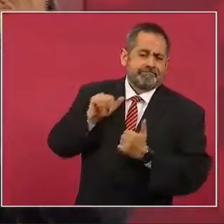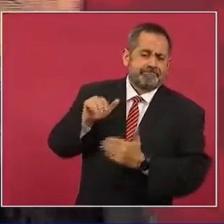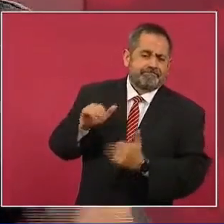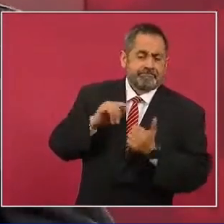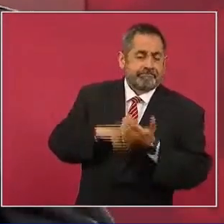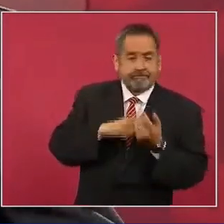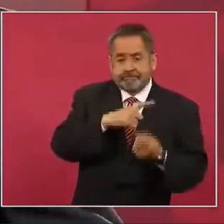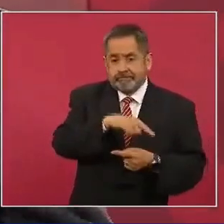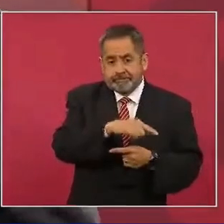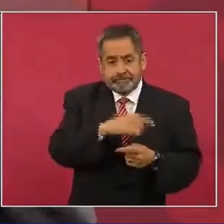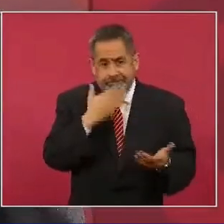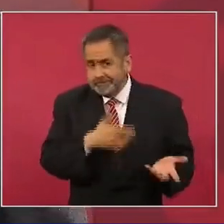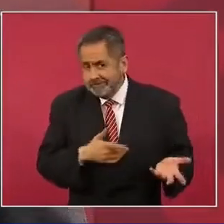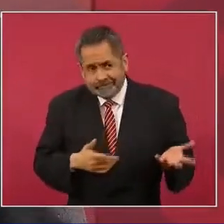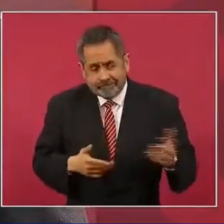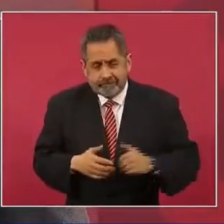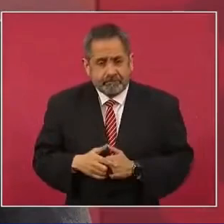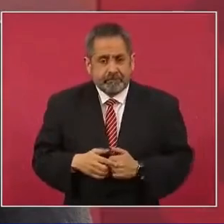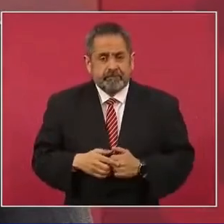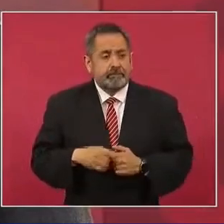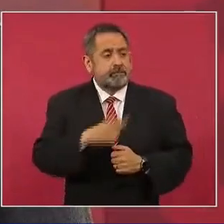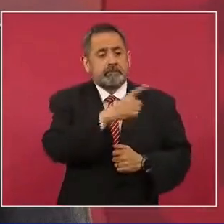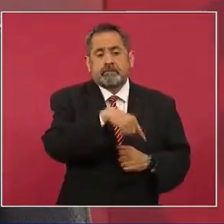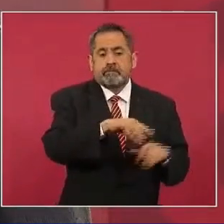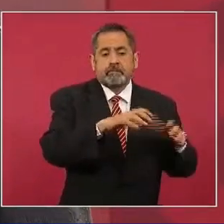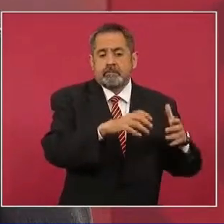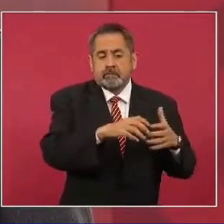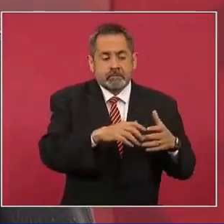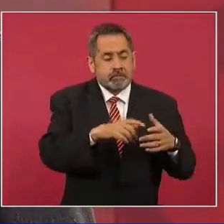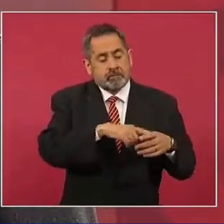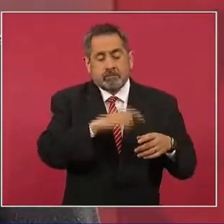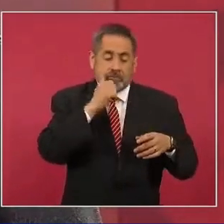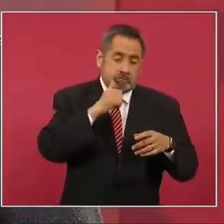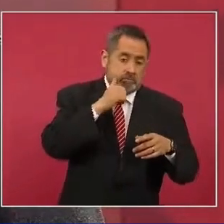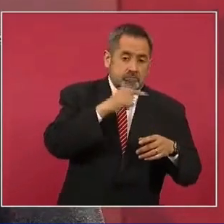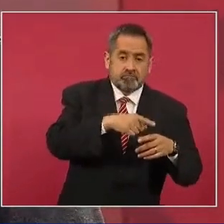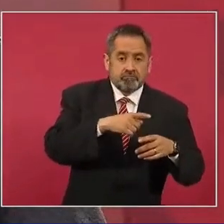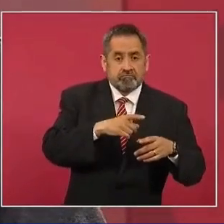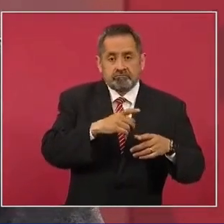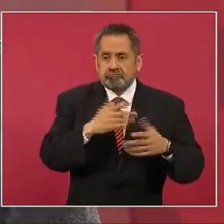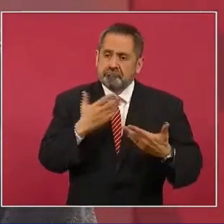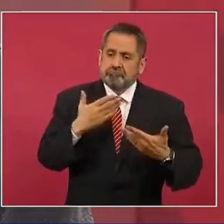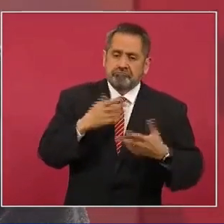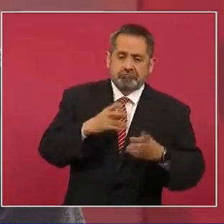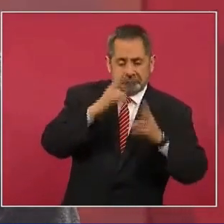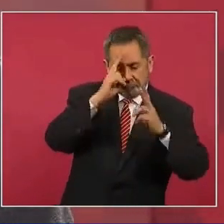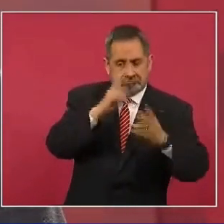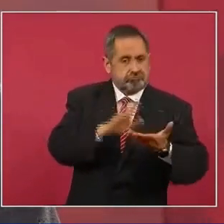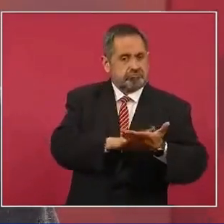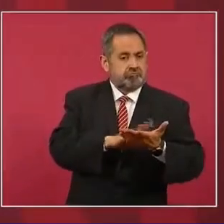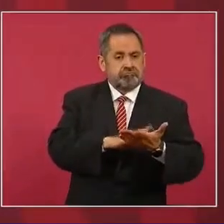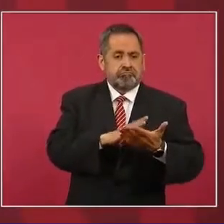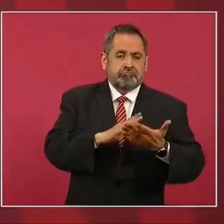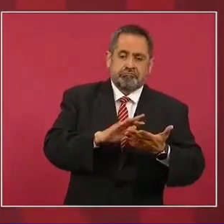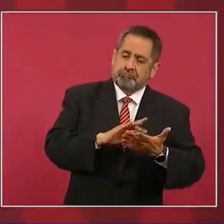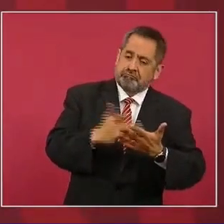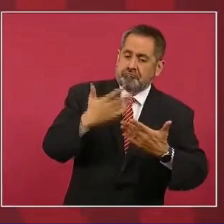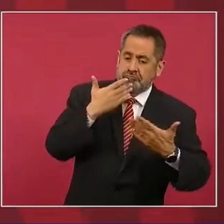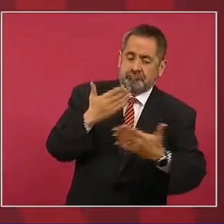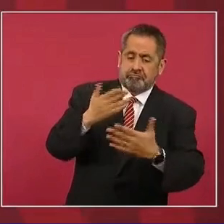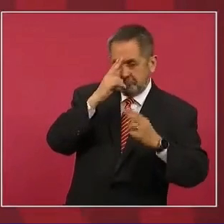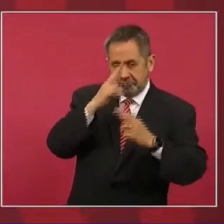pues le hacen homenajes y hablan muy